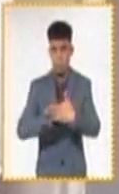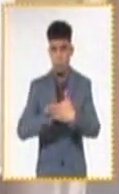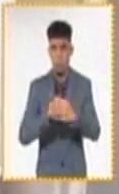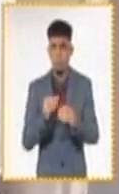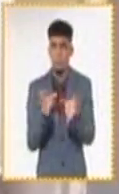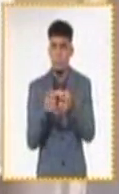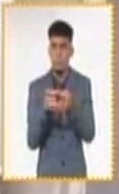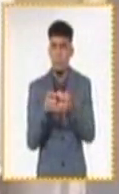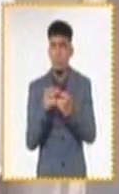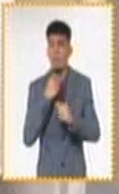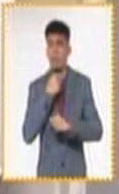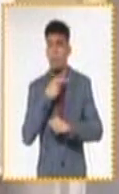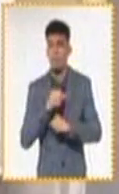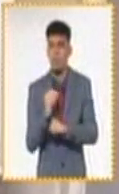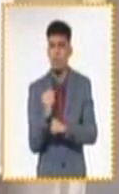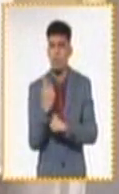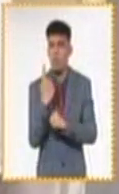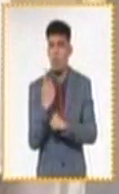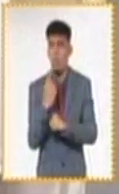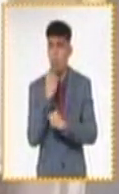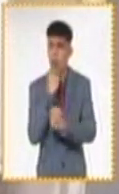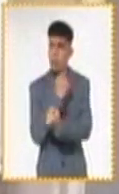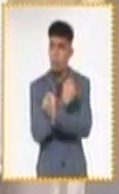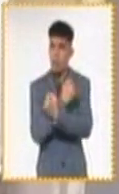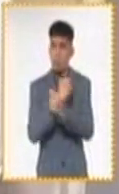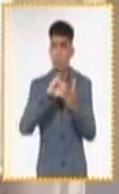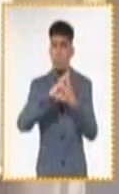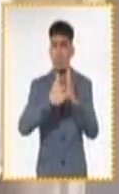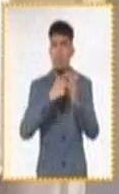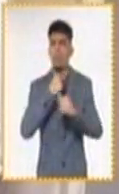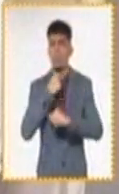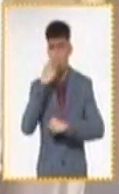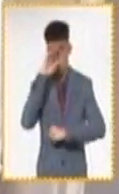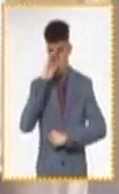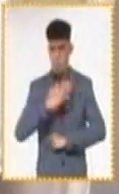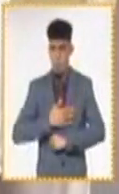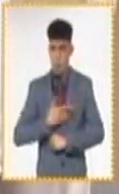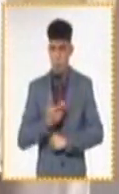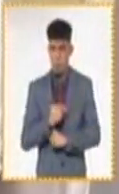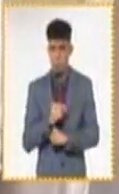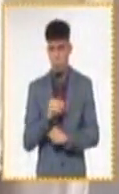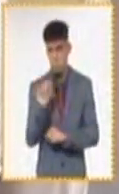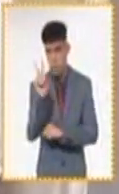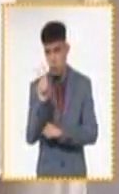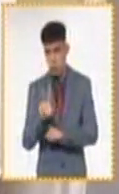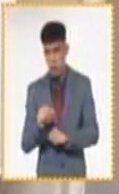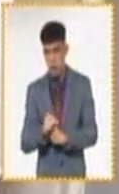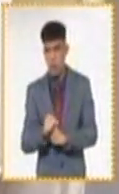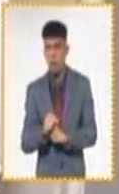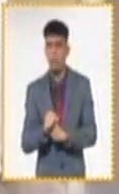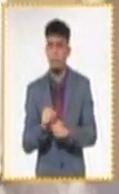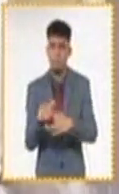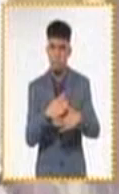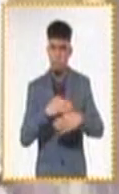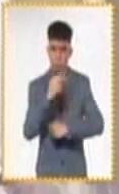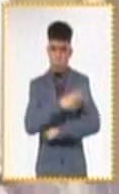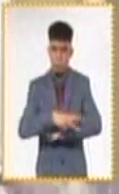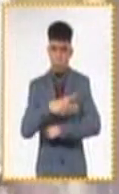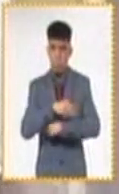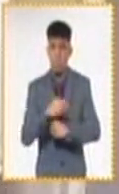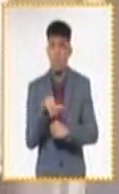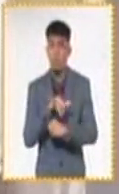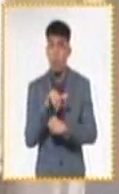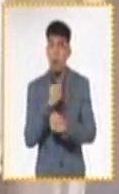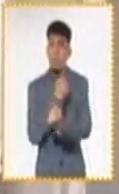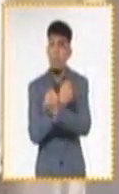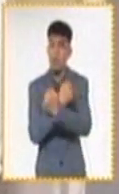solo representa un peligro para proyectos como el cubano, como el venezolano, como el nicaragüense, representa también un peligro para